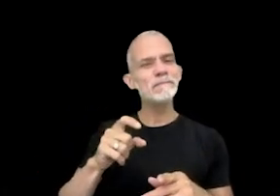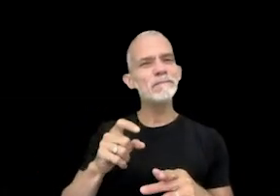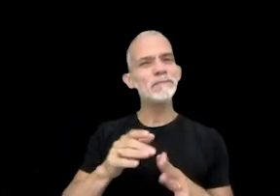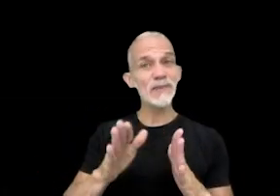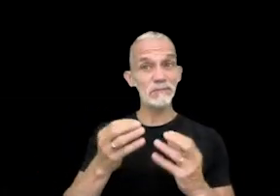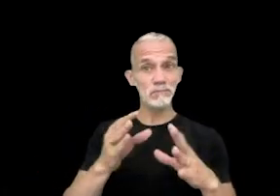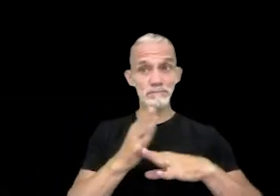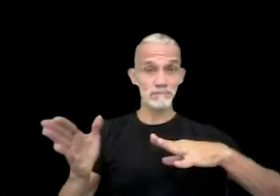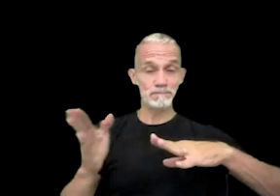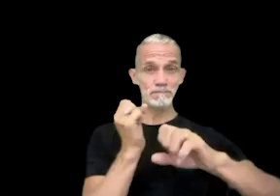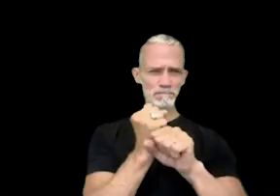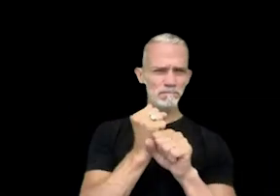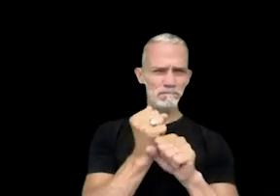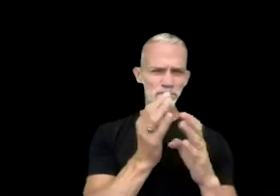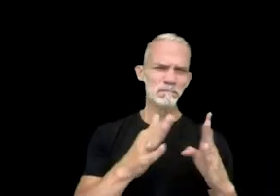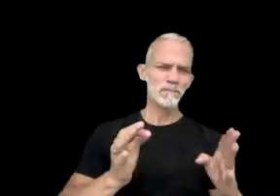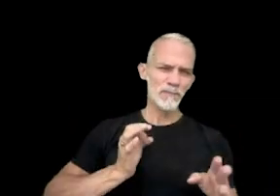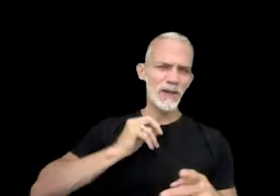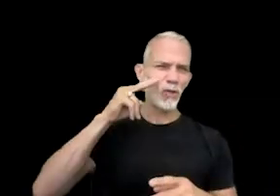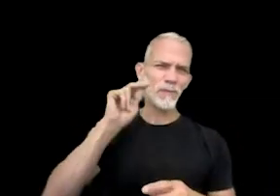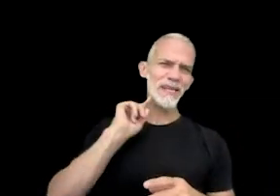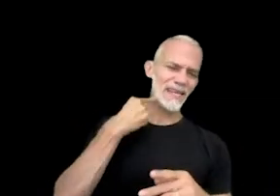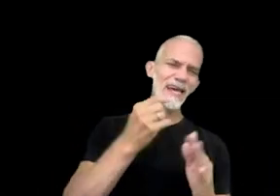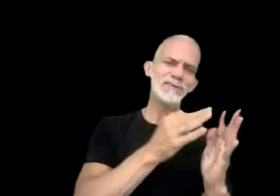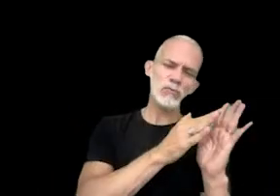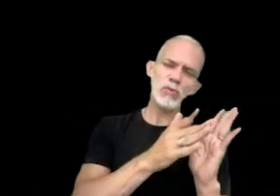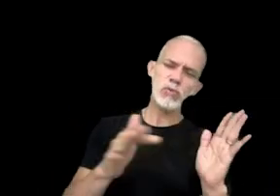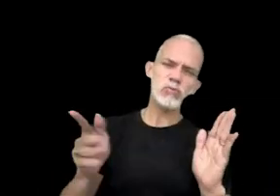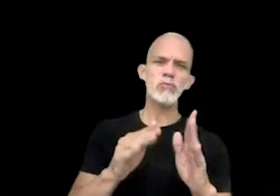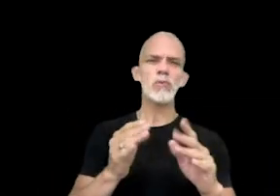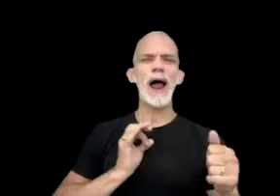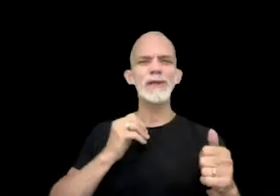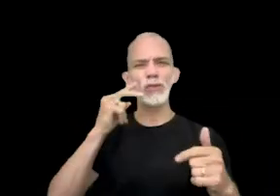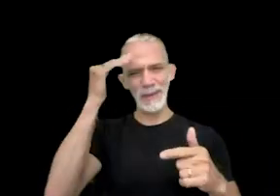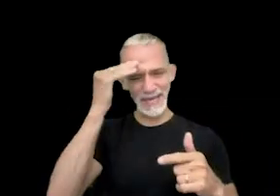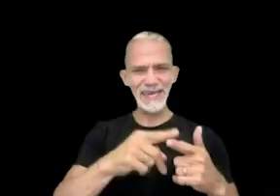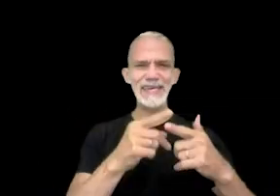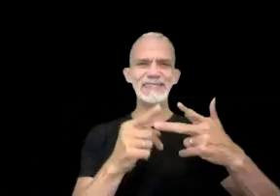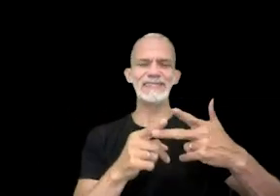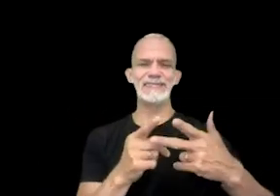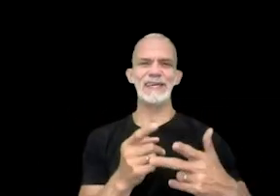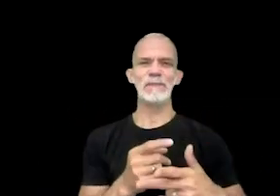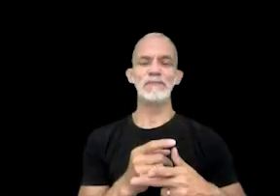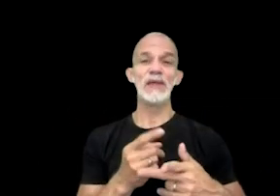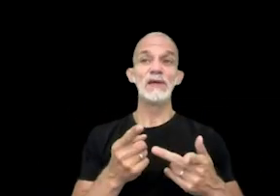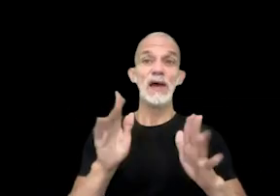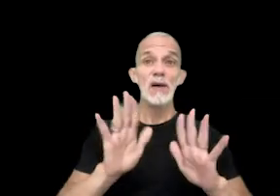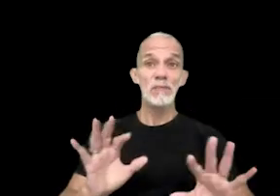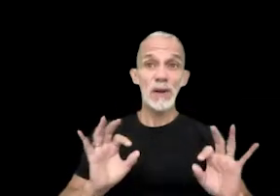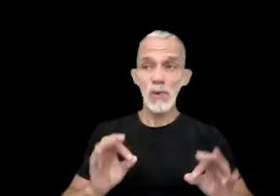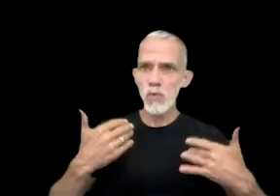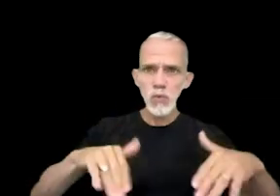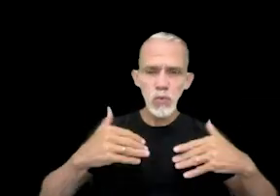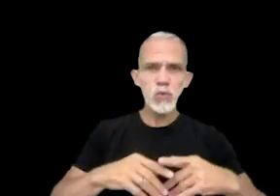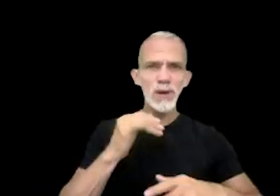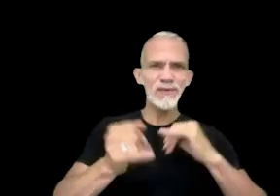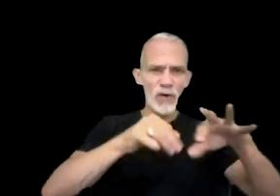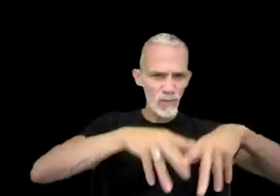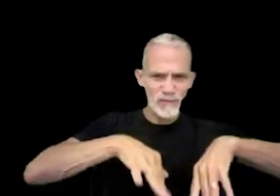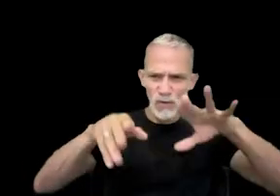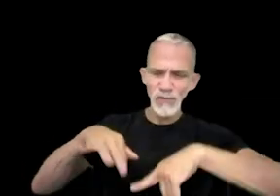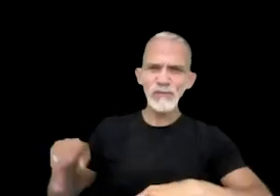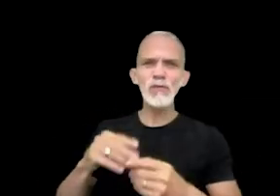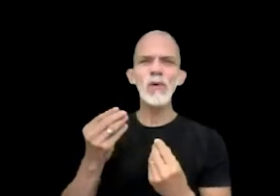comenzado a trabajar mucho desde el año 2013, con sus acciones BEPS en el año 2015, preparado gran cantidad de informes sobre qué es la